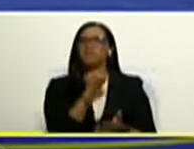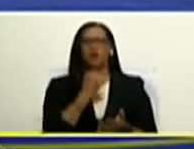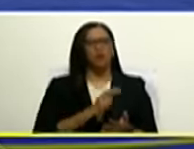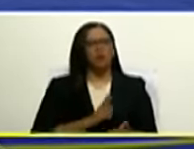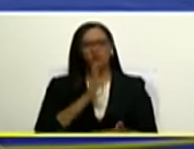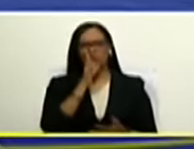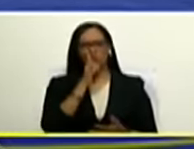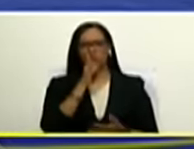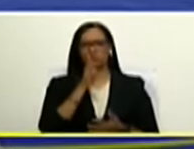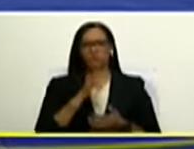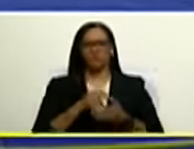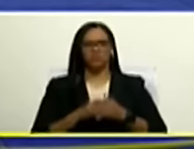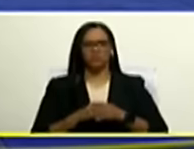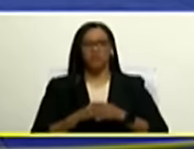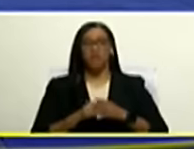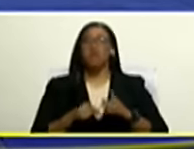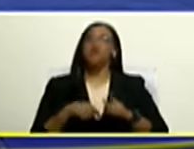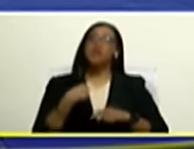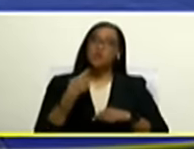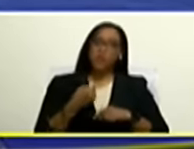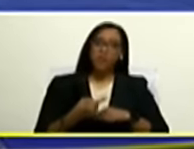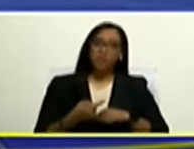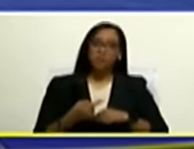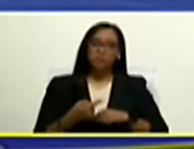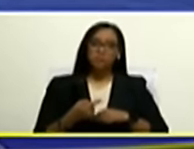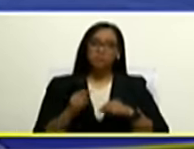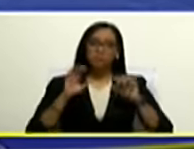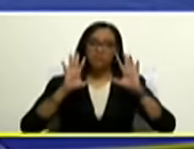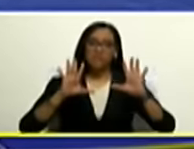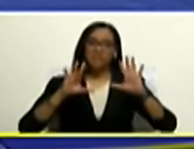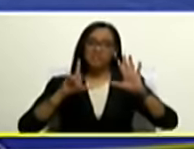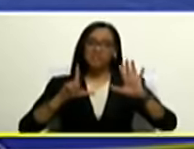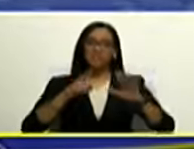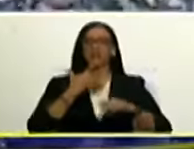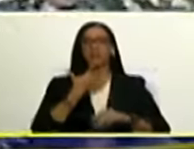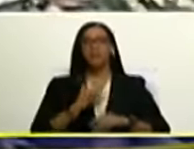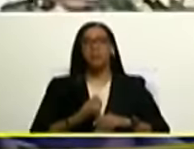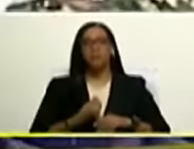horroroso. Y luego, 17 de